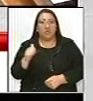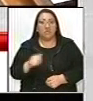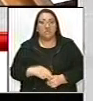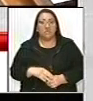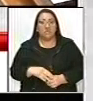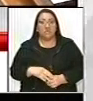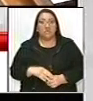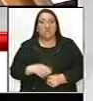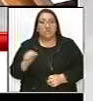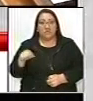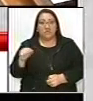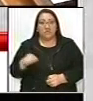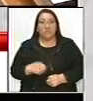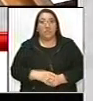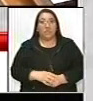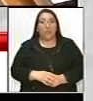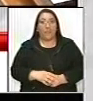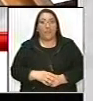Figueroa Minaya, sí.